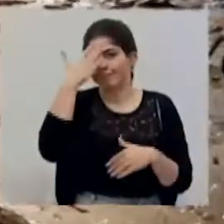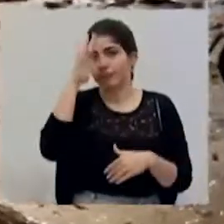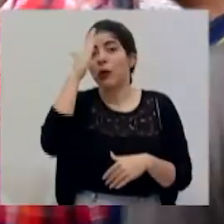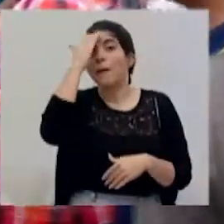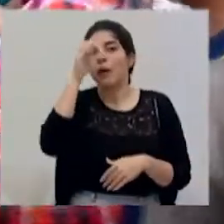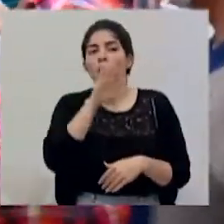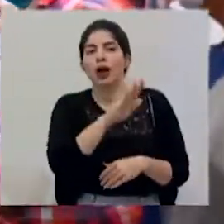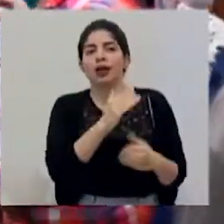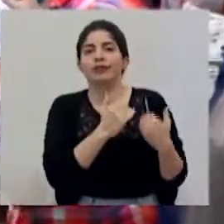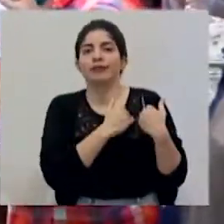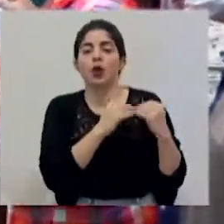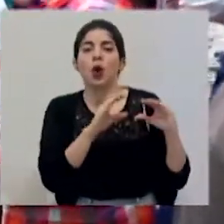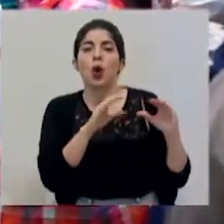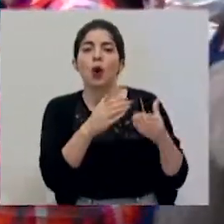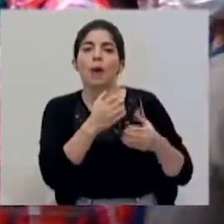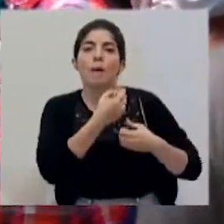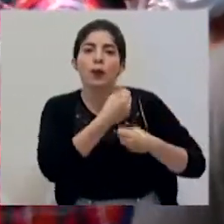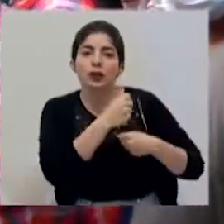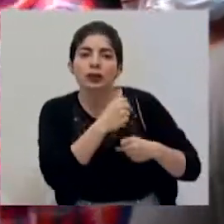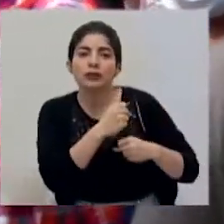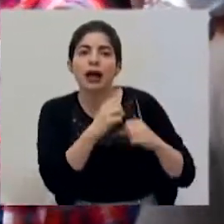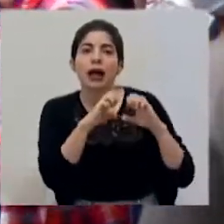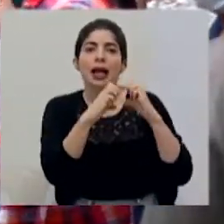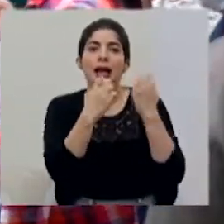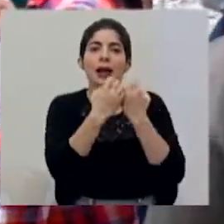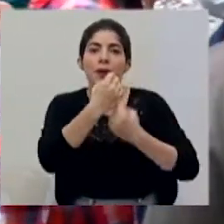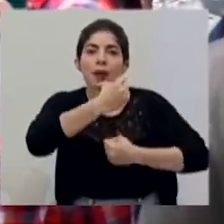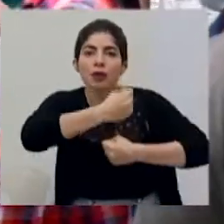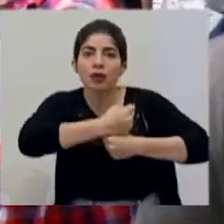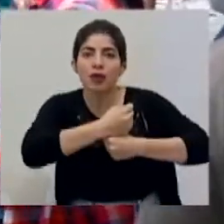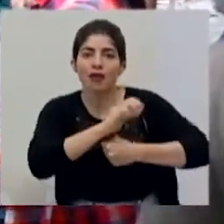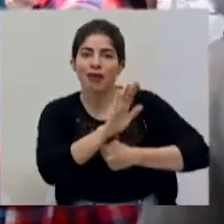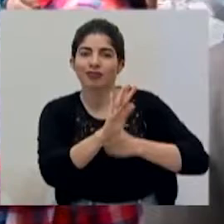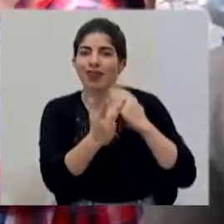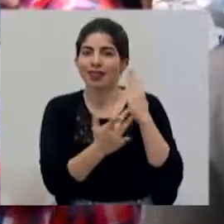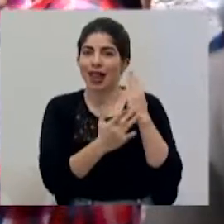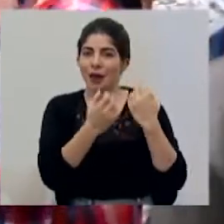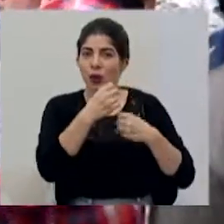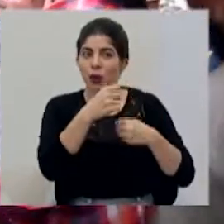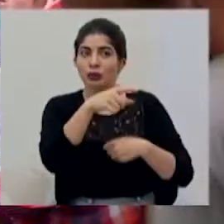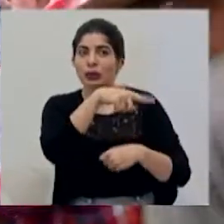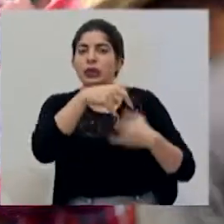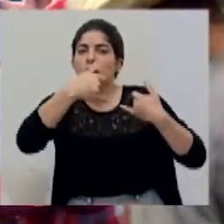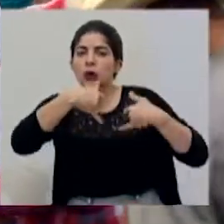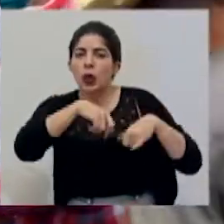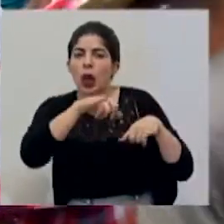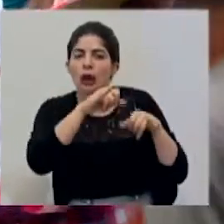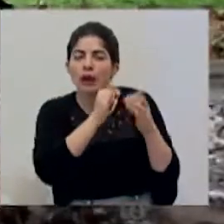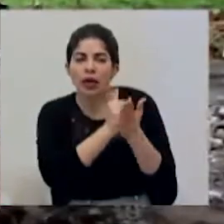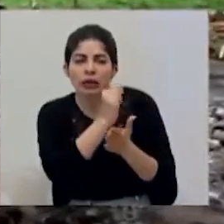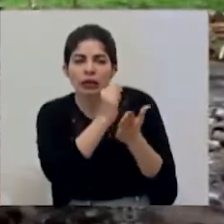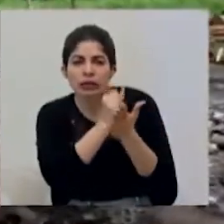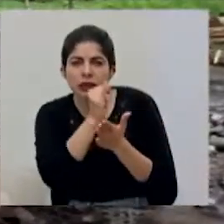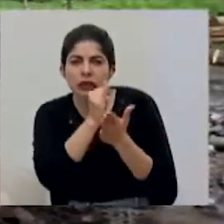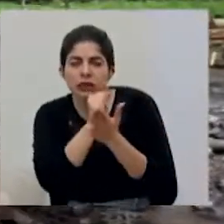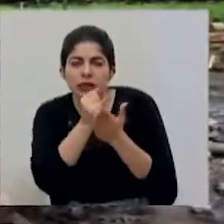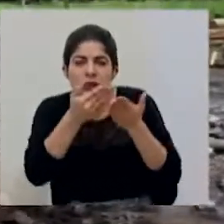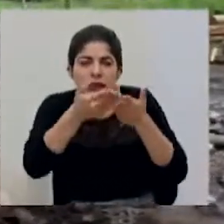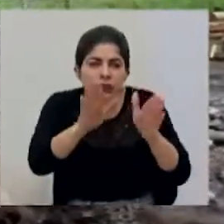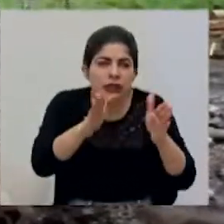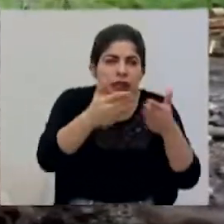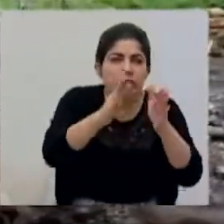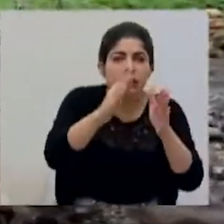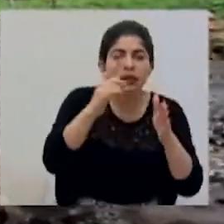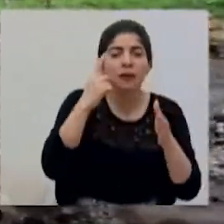municipales y los equipos de trabajo, los equipos técnicos de las municipalidades siguen trabajando en ganar acceso a